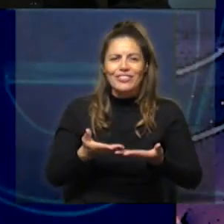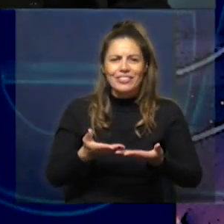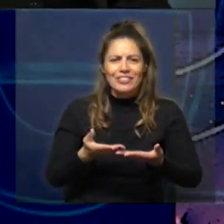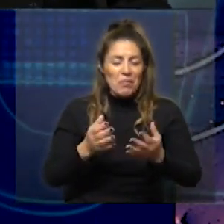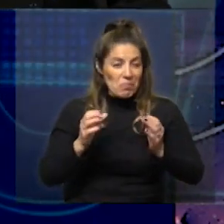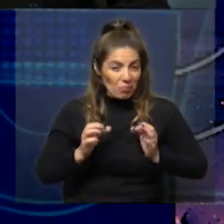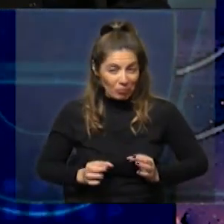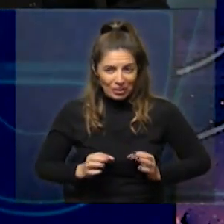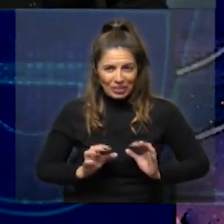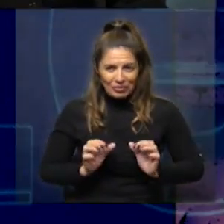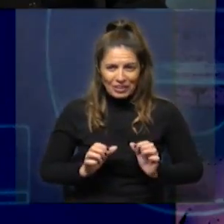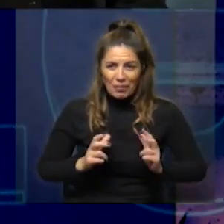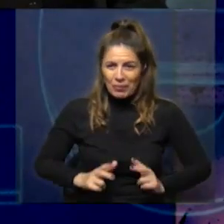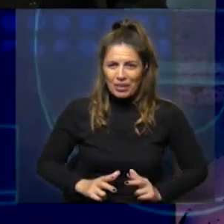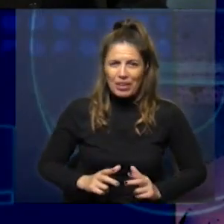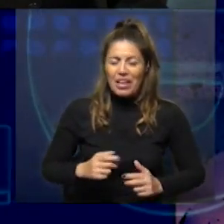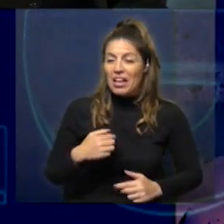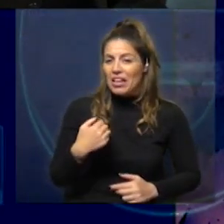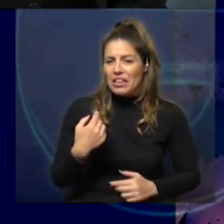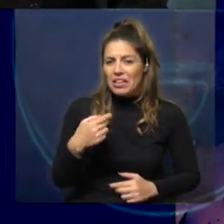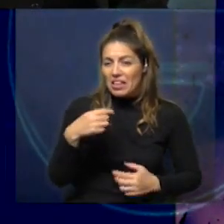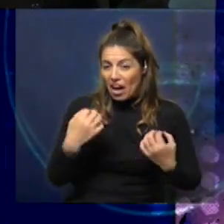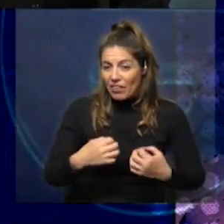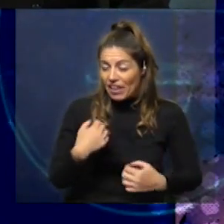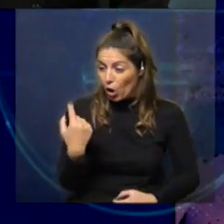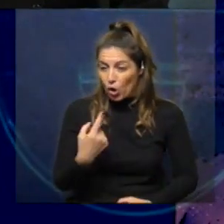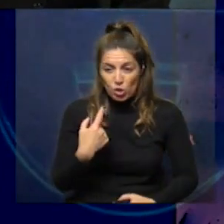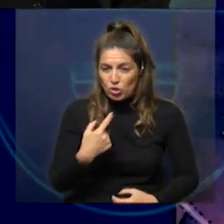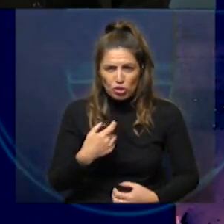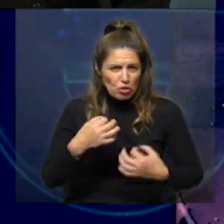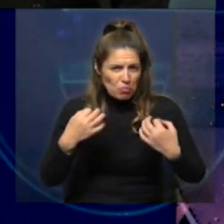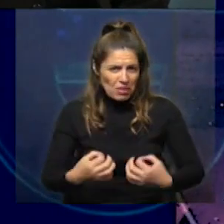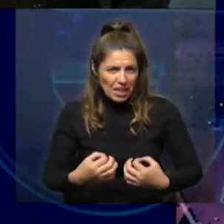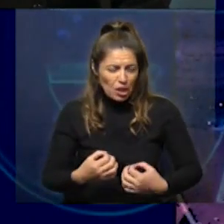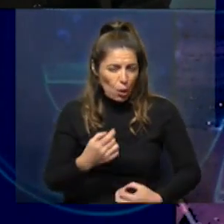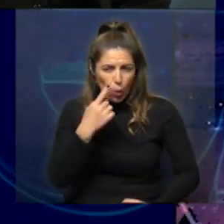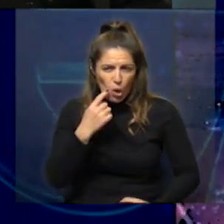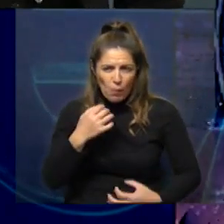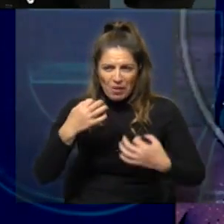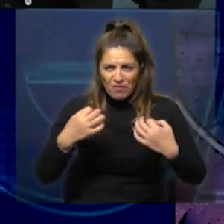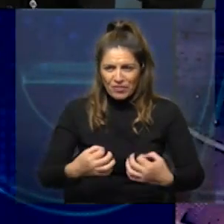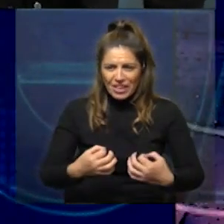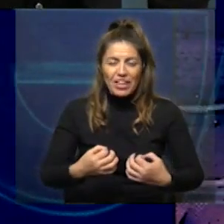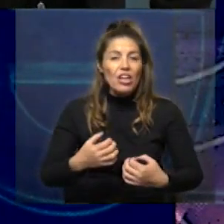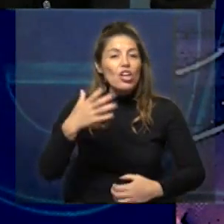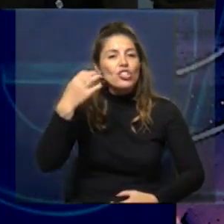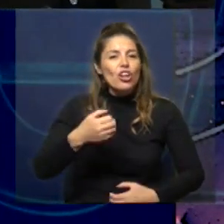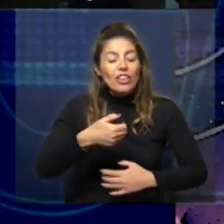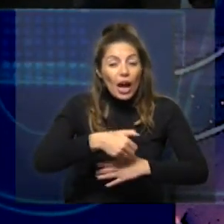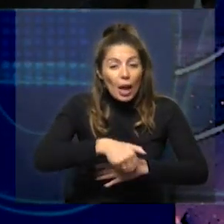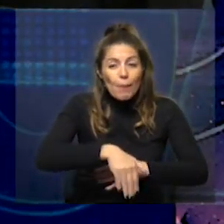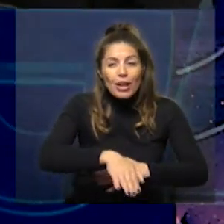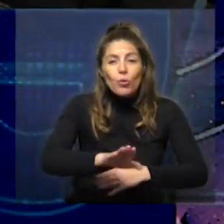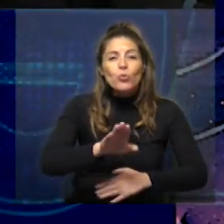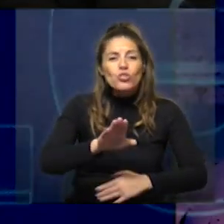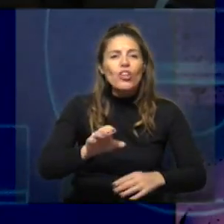Claro. La verdad que con nosotros se portó como un caballero. Qué maravilla. Yo creo que esto de la repercusión,